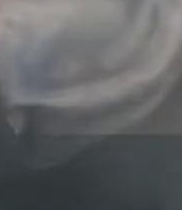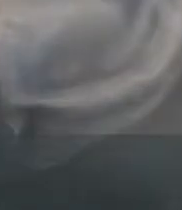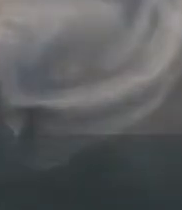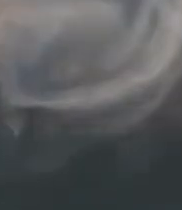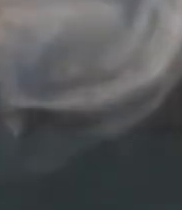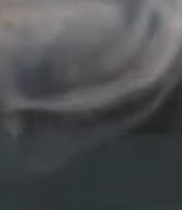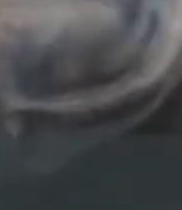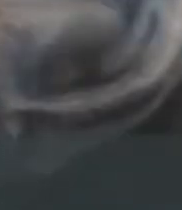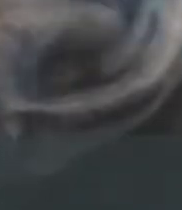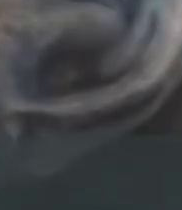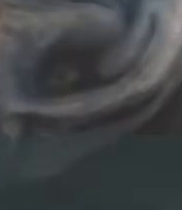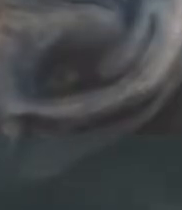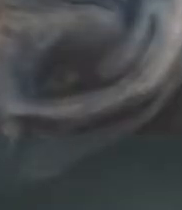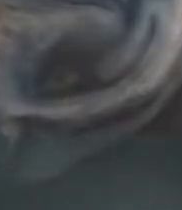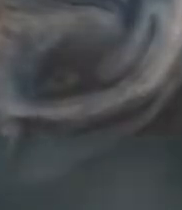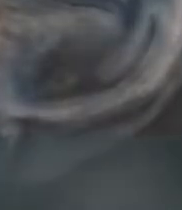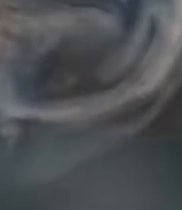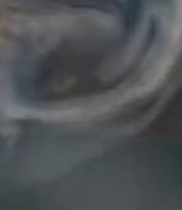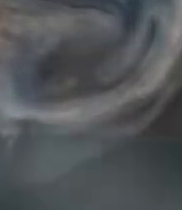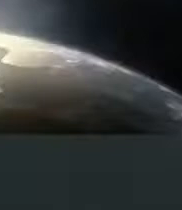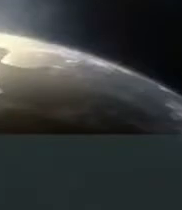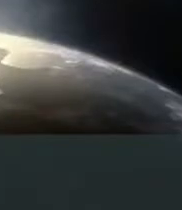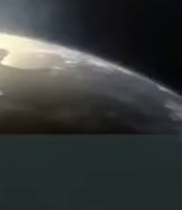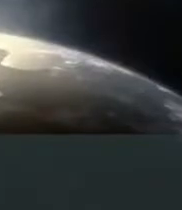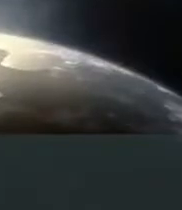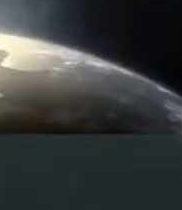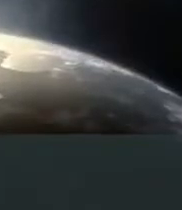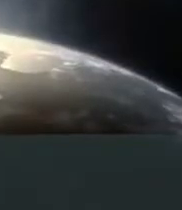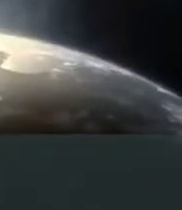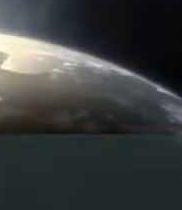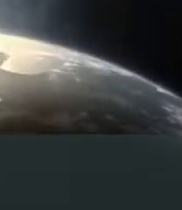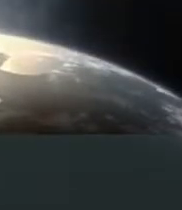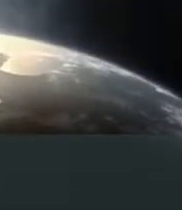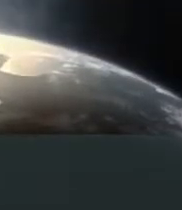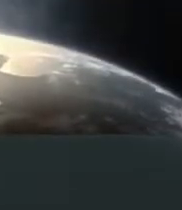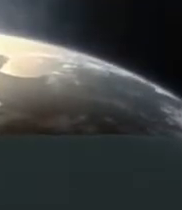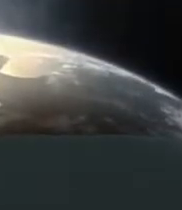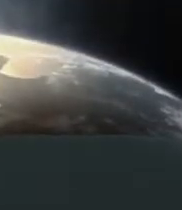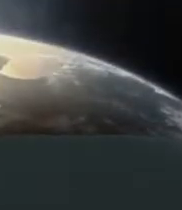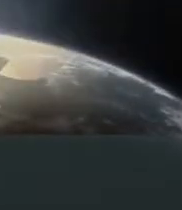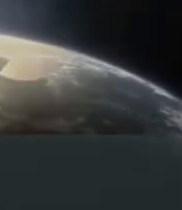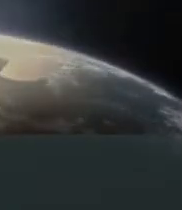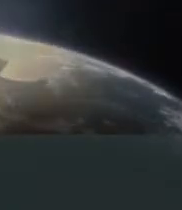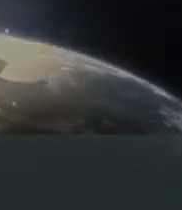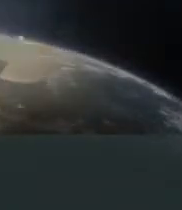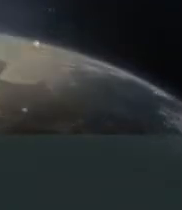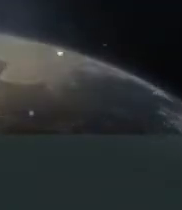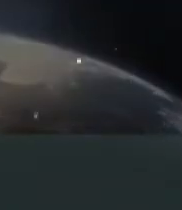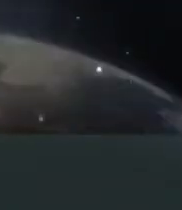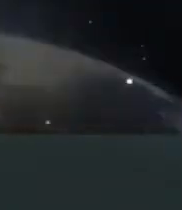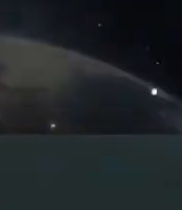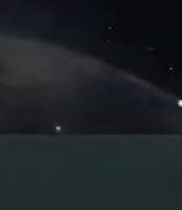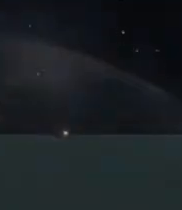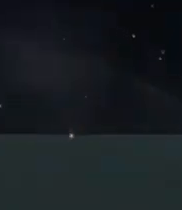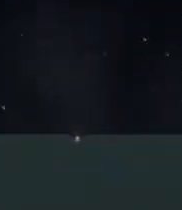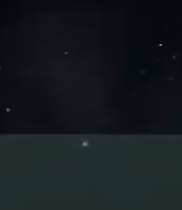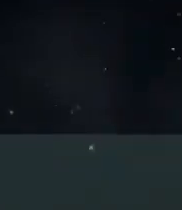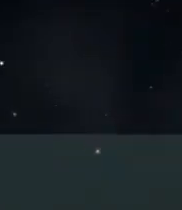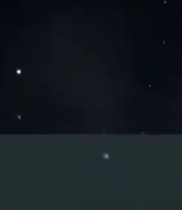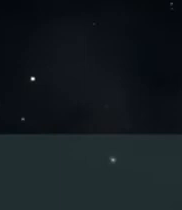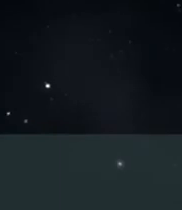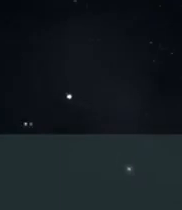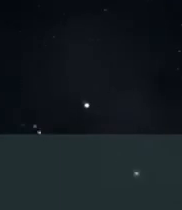y reduzcamos los gases de efecto invernadero, porque se necesita mucho tiempo para que el clima se reajuste a los niveles